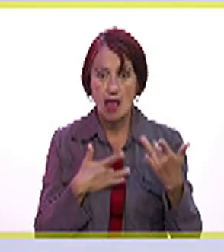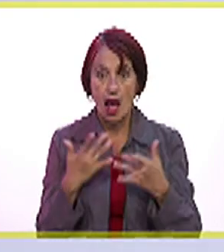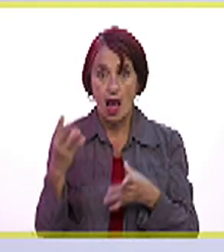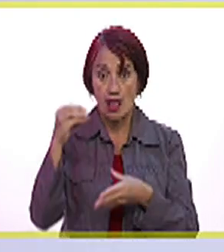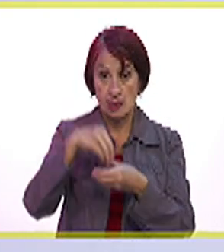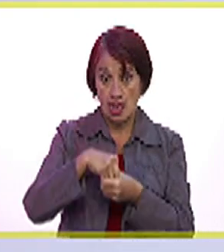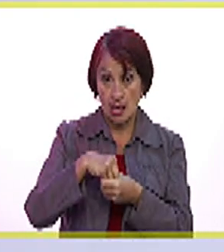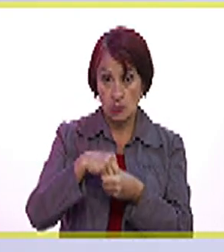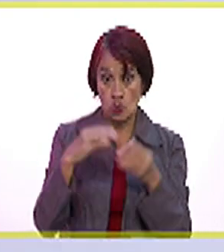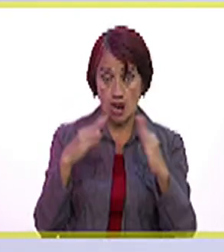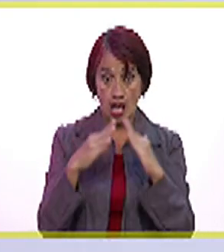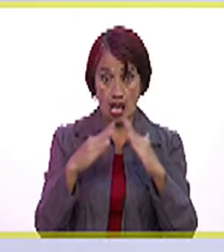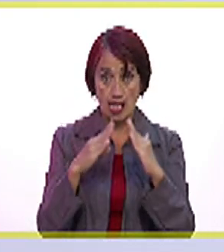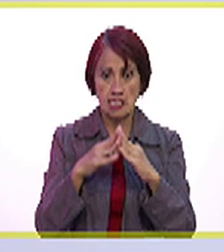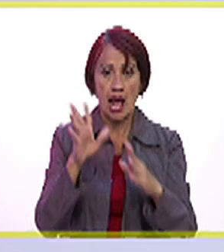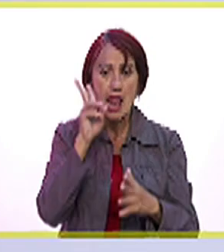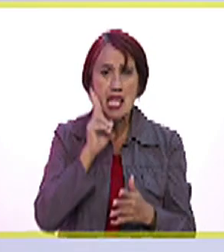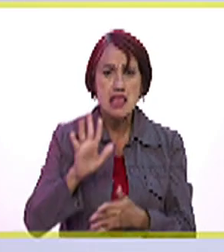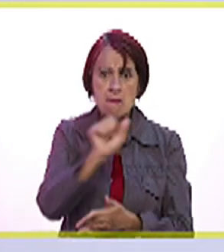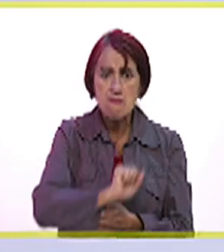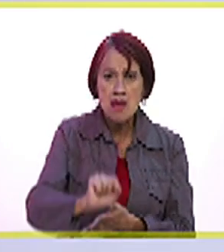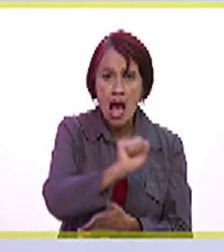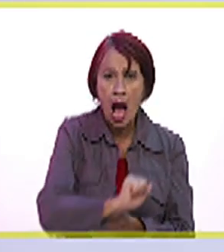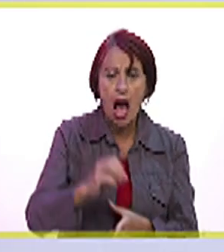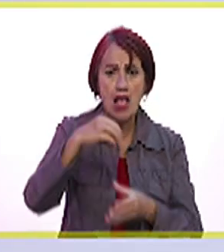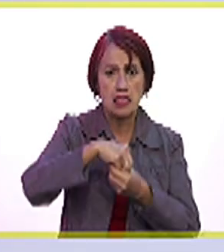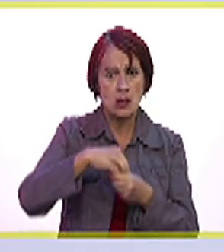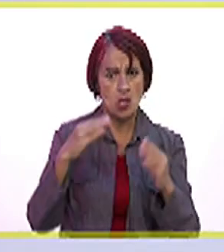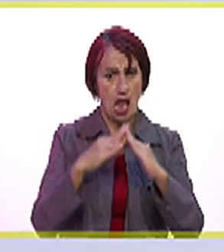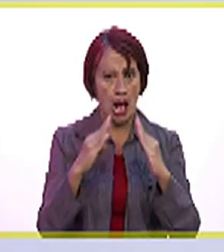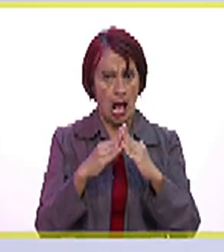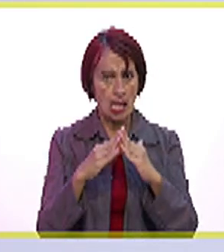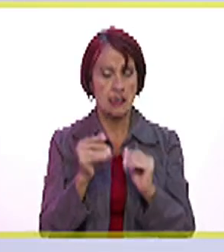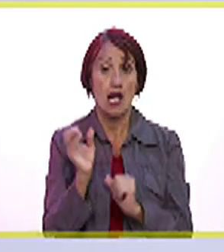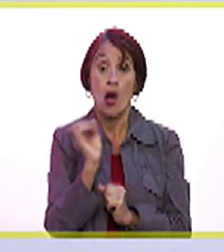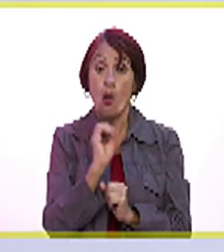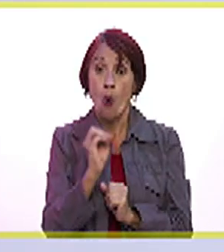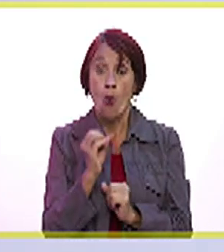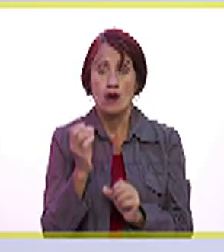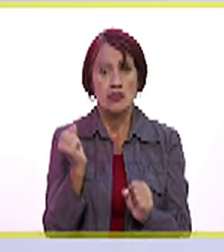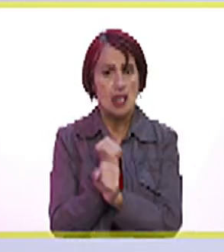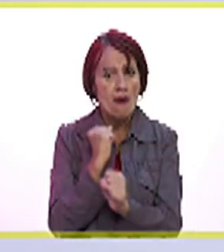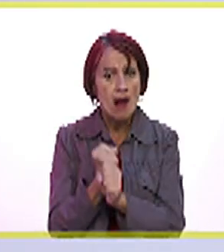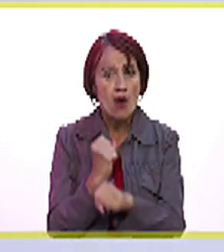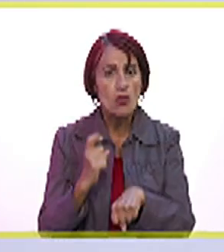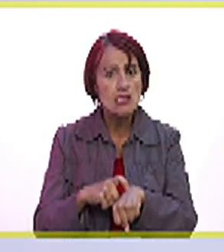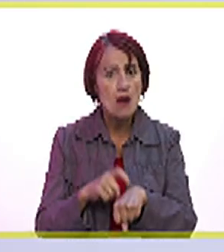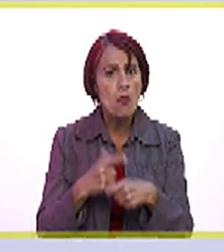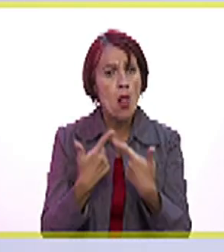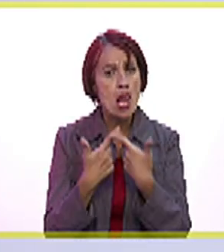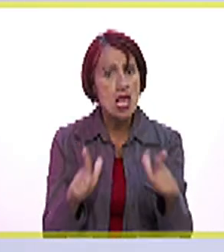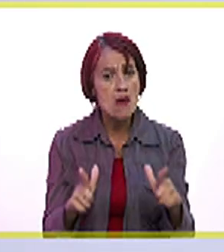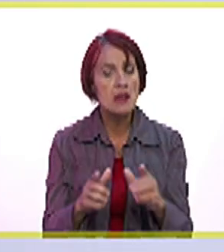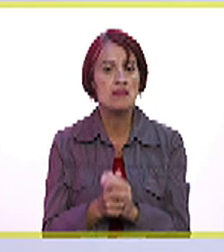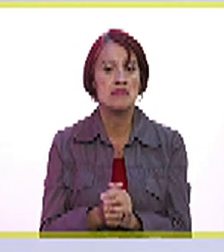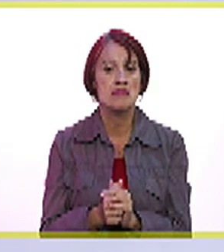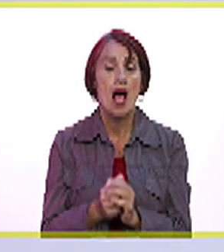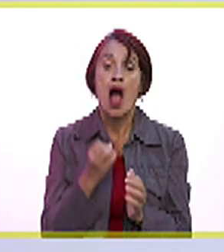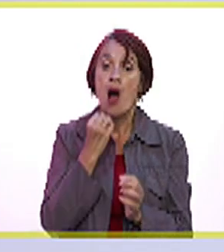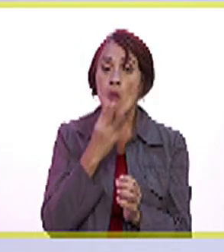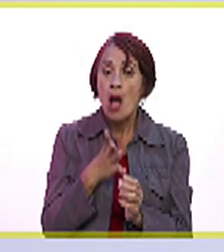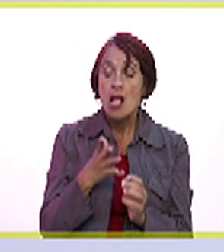la casa, los oficios de la casa, y los que trabajan tienen un tiempo libre, pues entonces nos vamos a dedicar